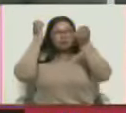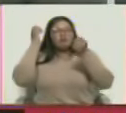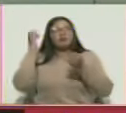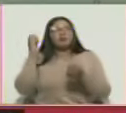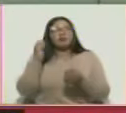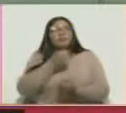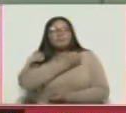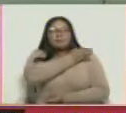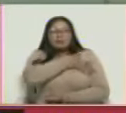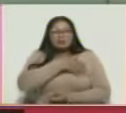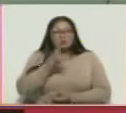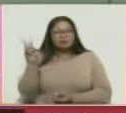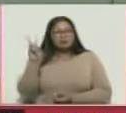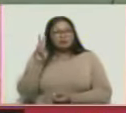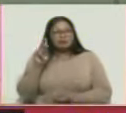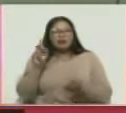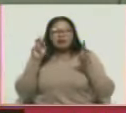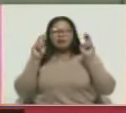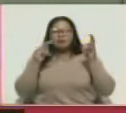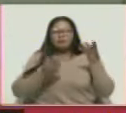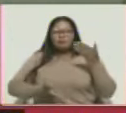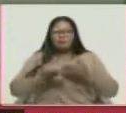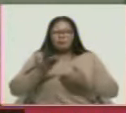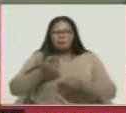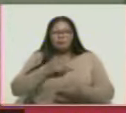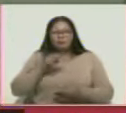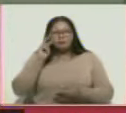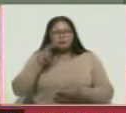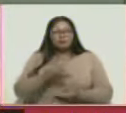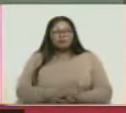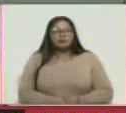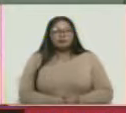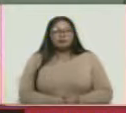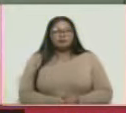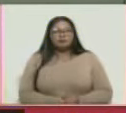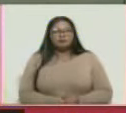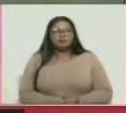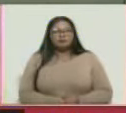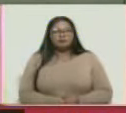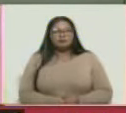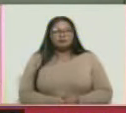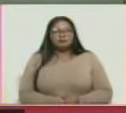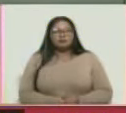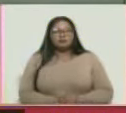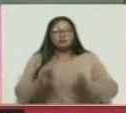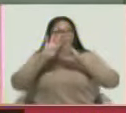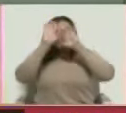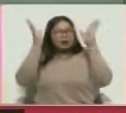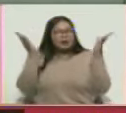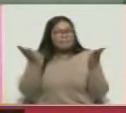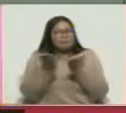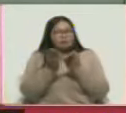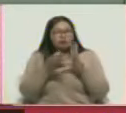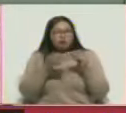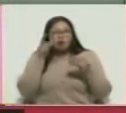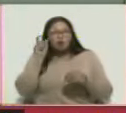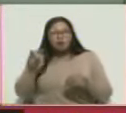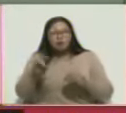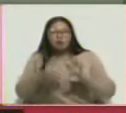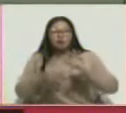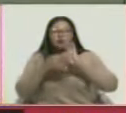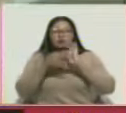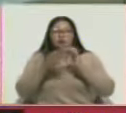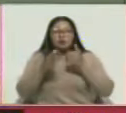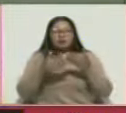Venezuela, este tema tan importante y tan sensible para, bueno, para el mundo, para todos los pueblos unidos, bueno,